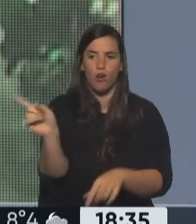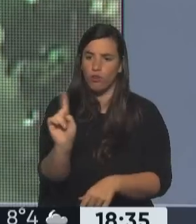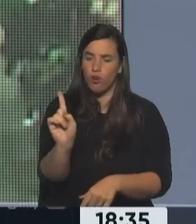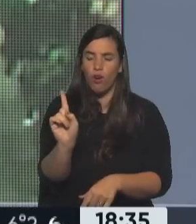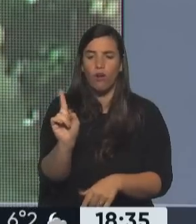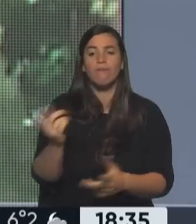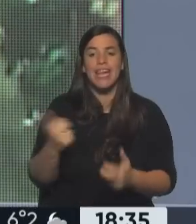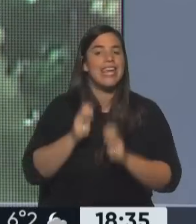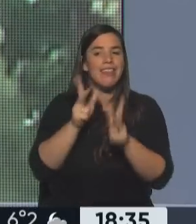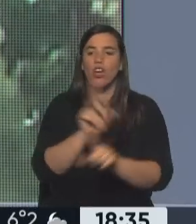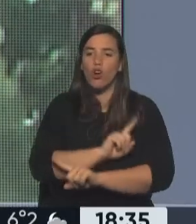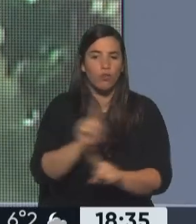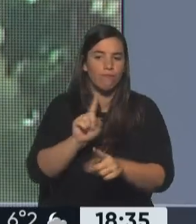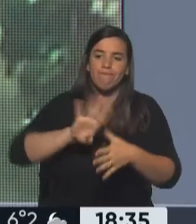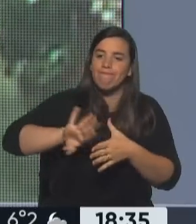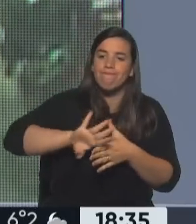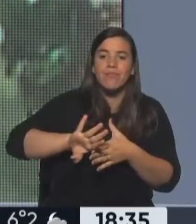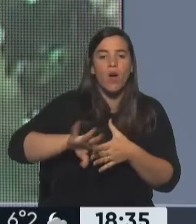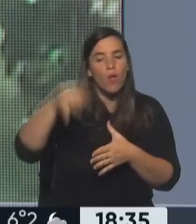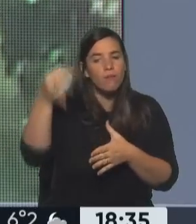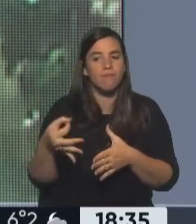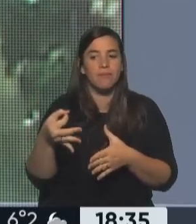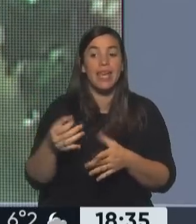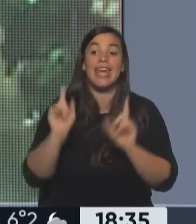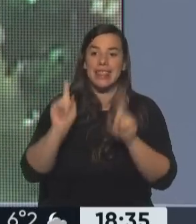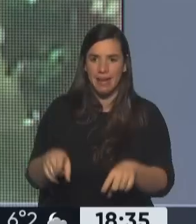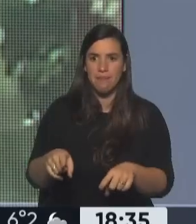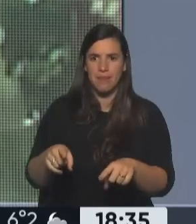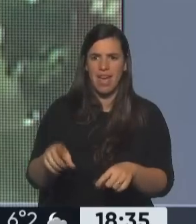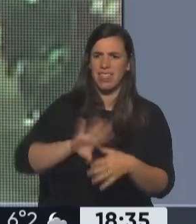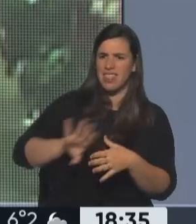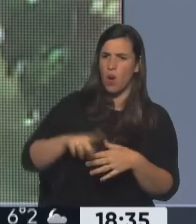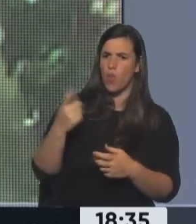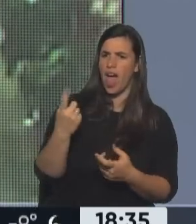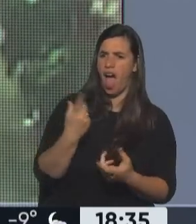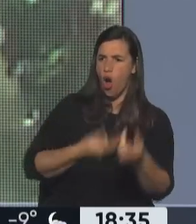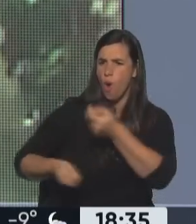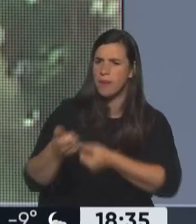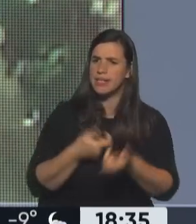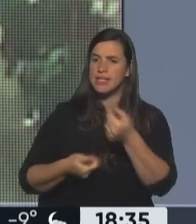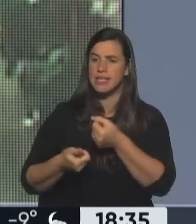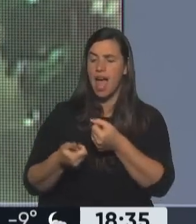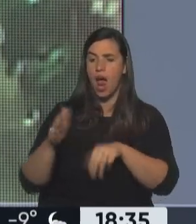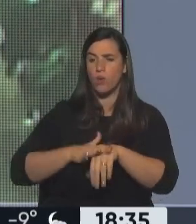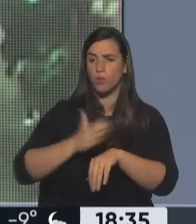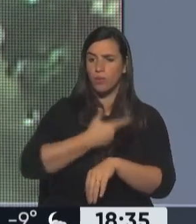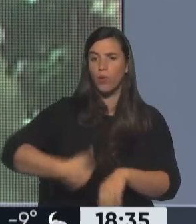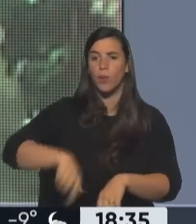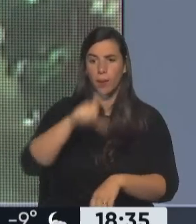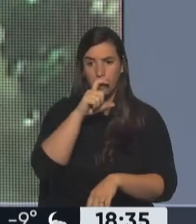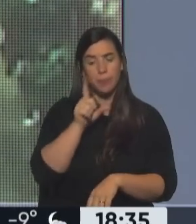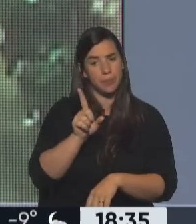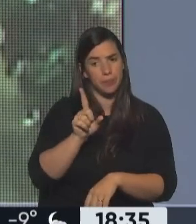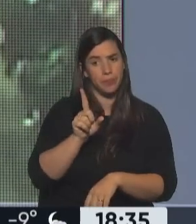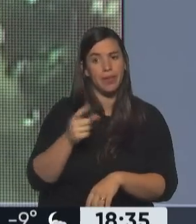se mensuró lo que fue la deuda comercial heredada del gobierno macrista. Claro. En aquel momento se pensaba que bajo ciertas